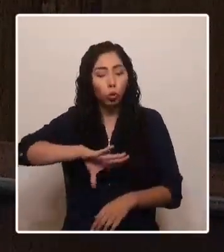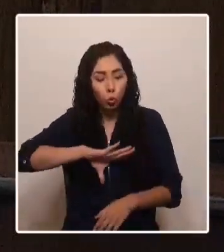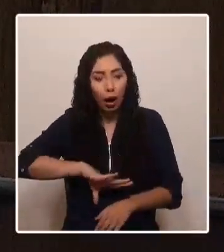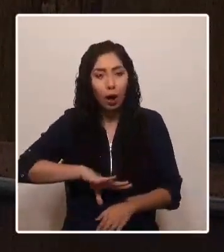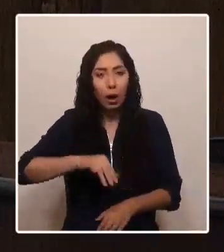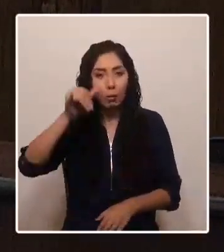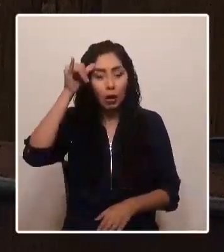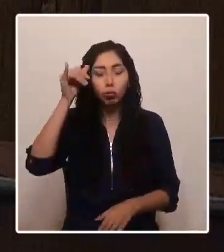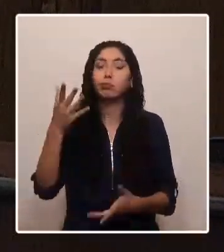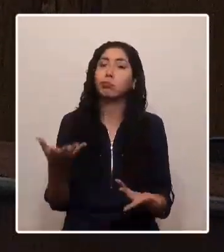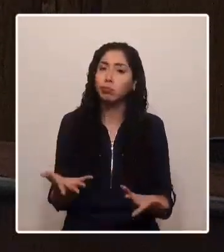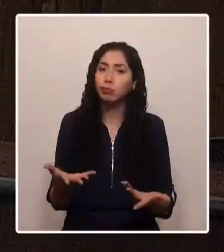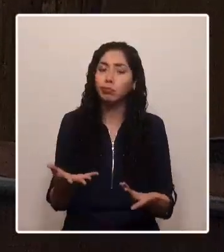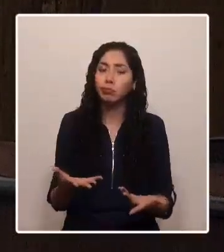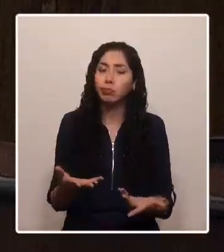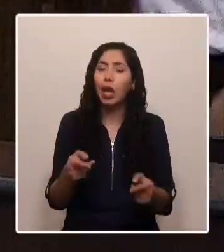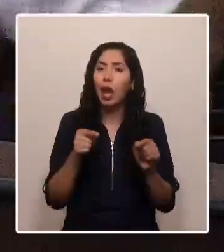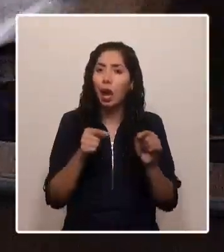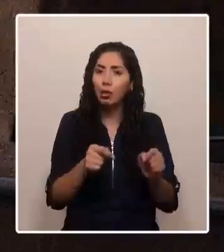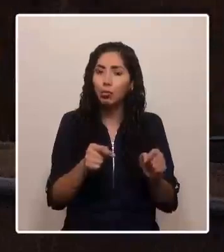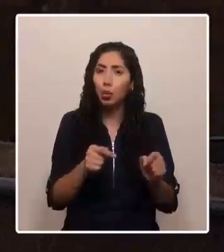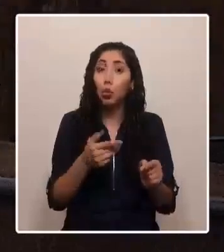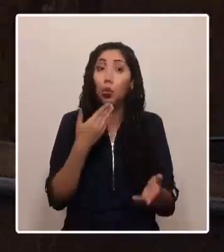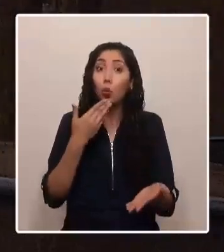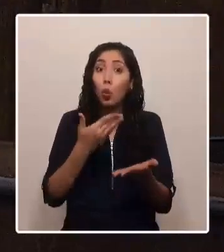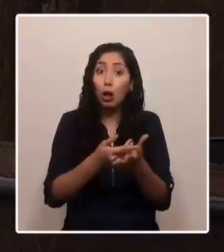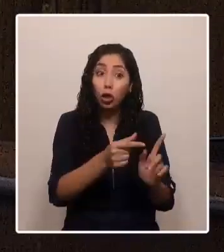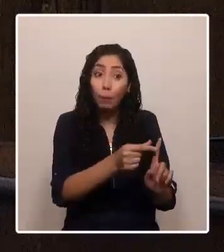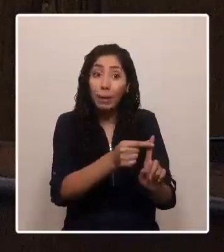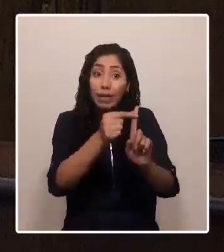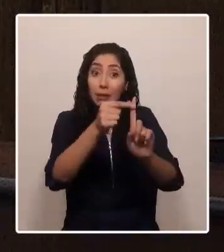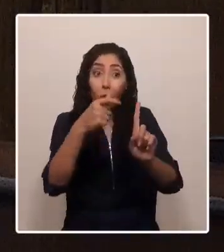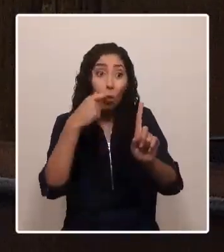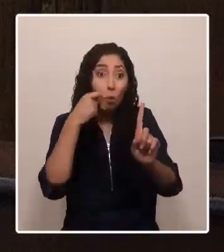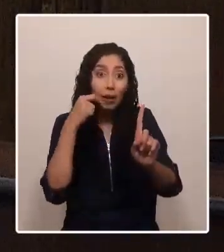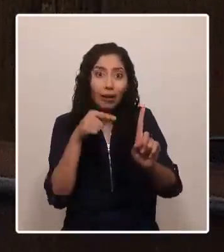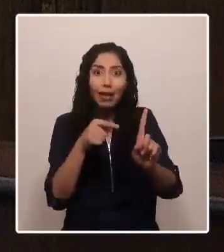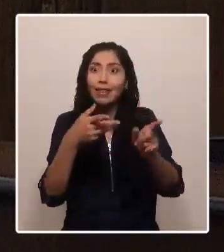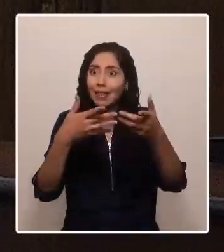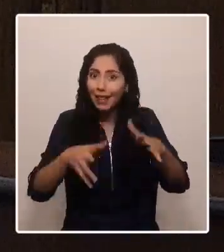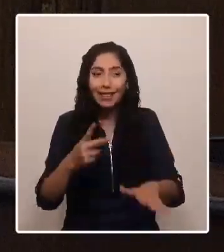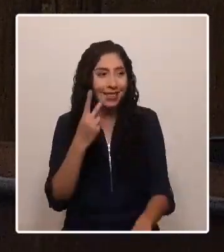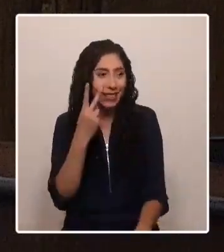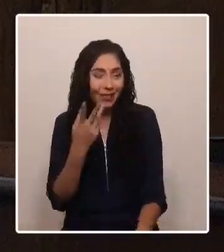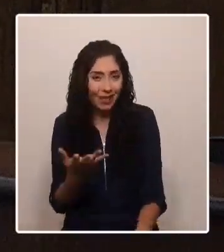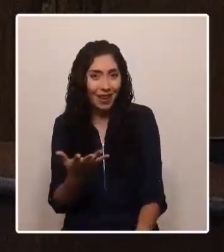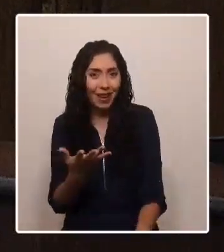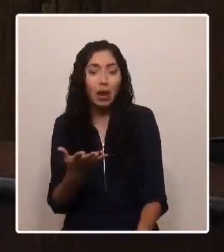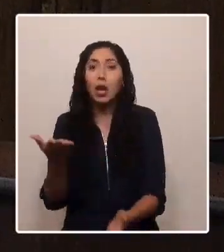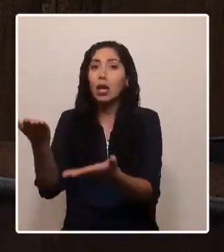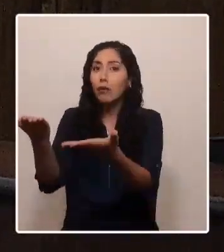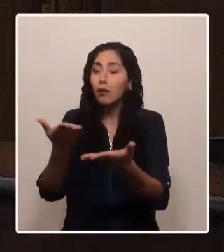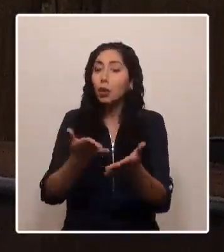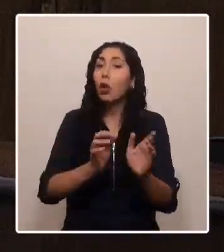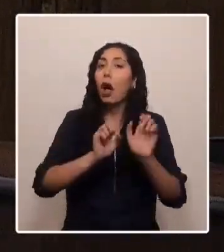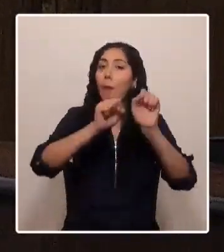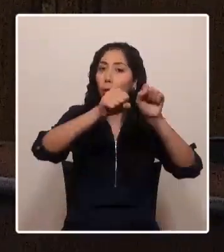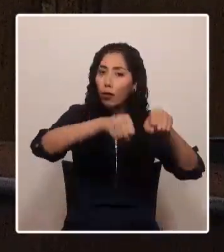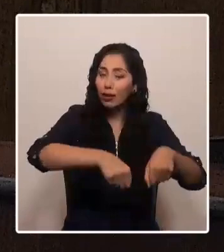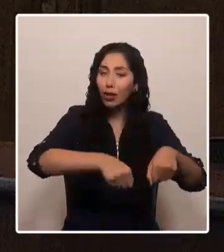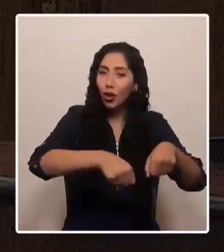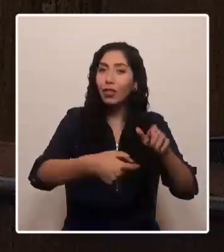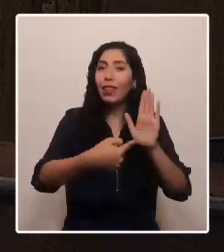de principios centrados en la humanidad ya está a la vista. Les invito, a través de la aprobación de